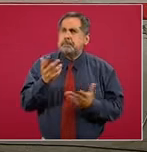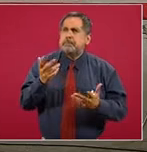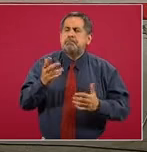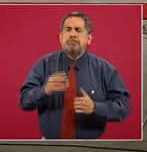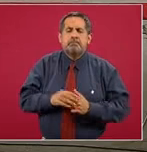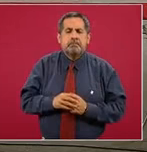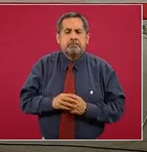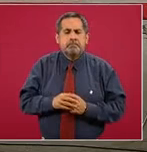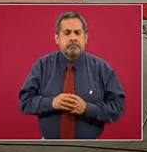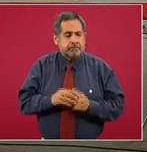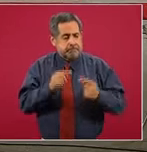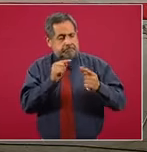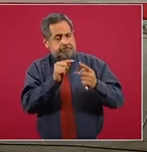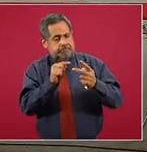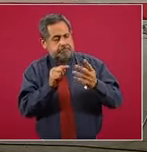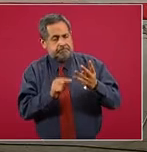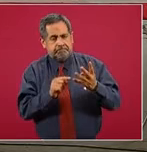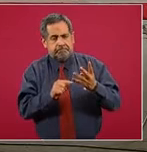que